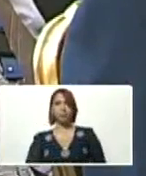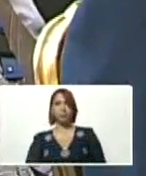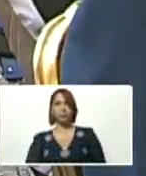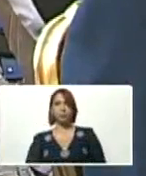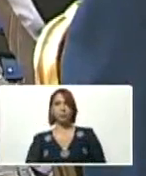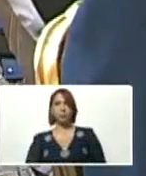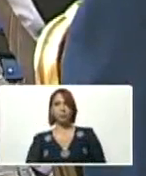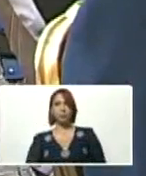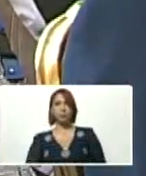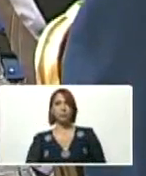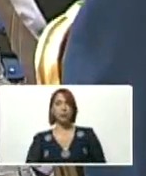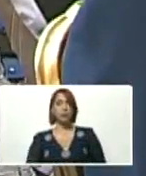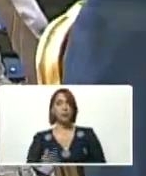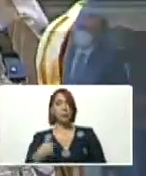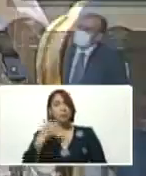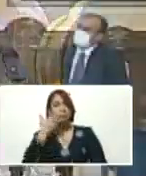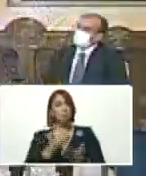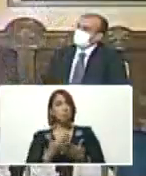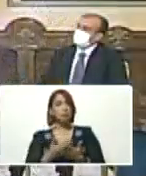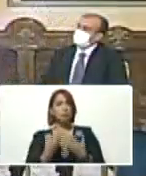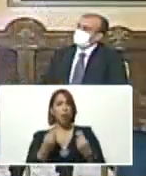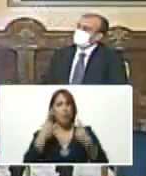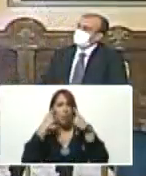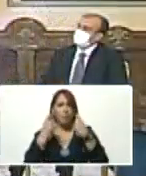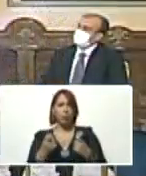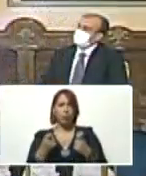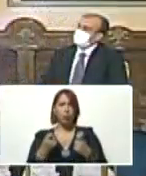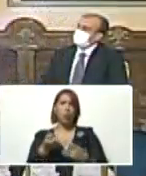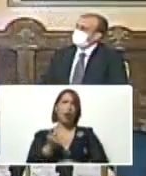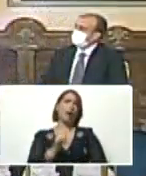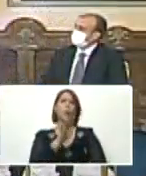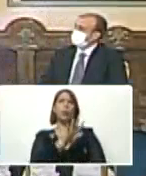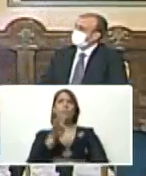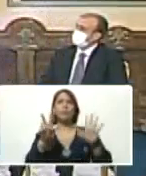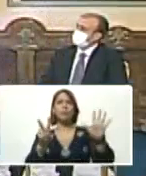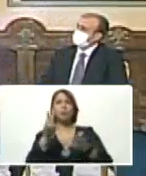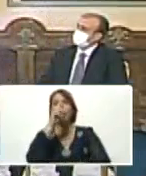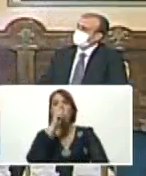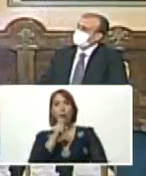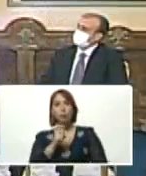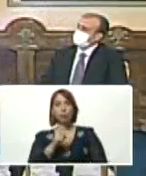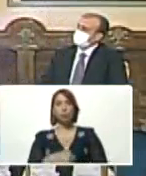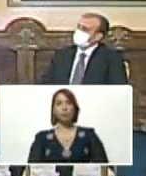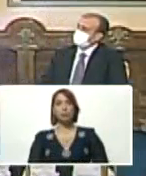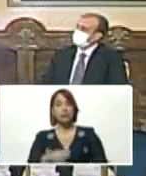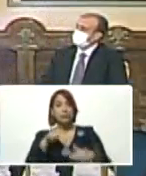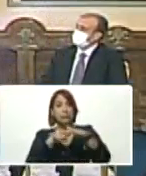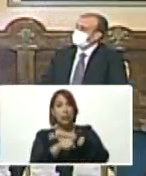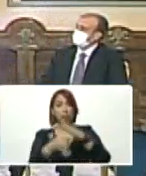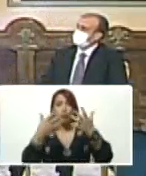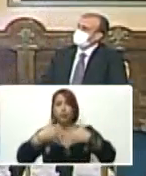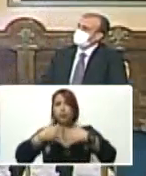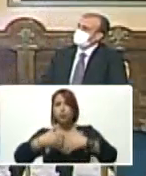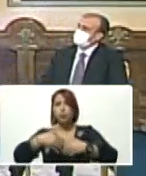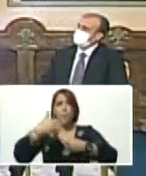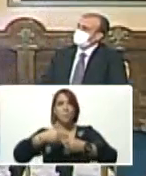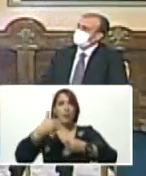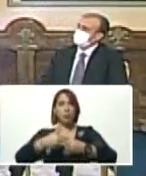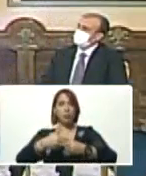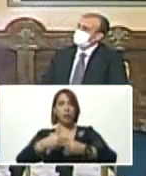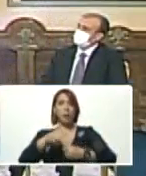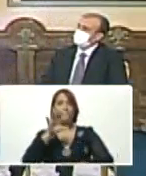Él ha podido constatar como experto, tiene 47 años en la industria petrolera de